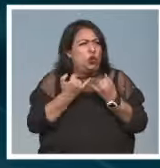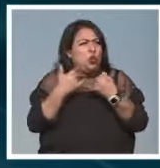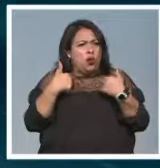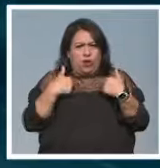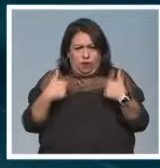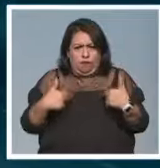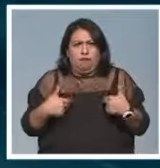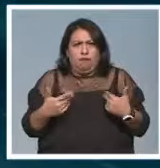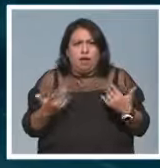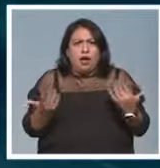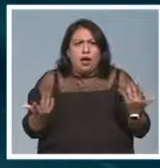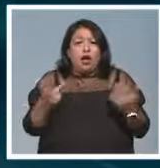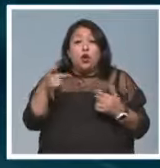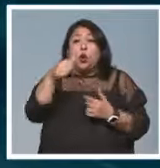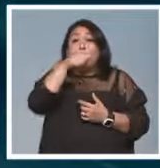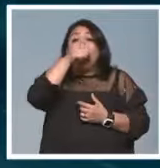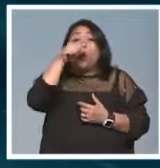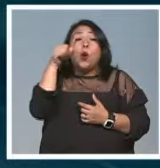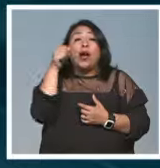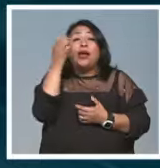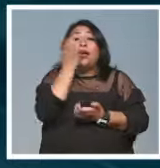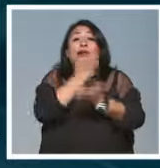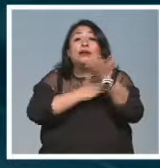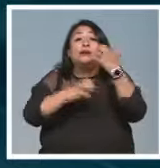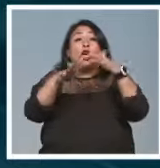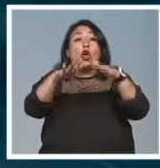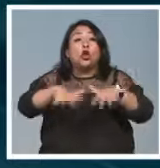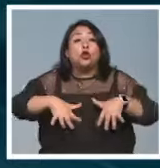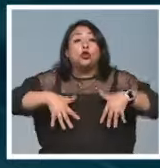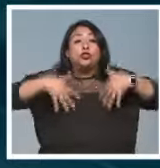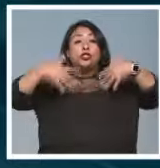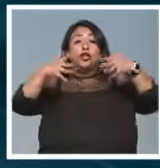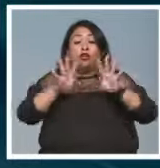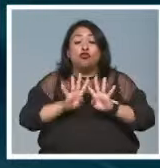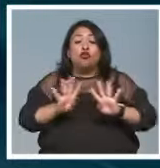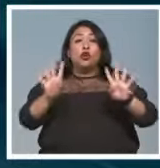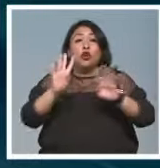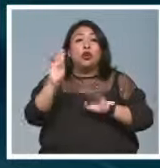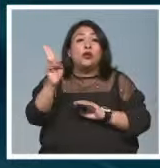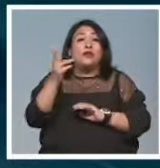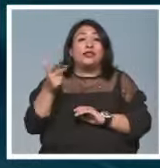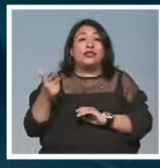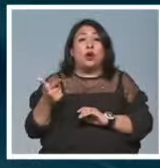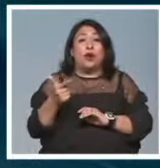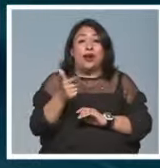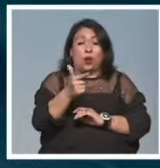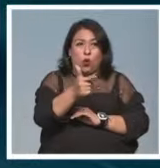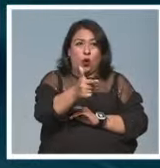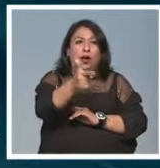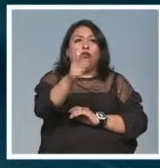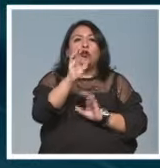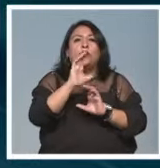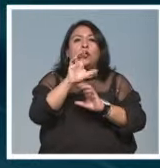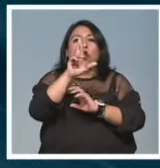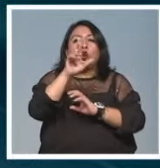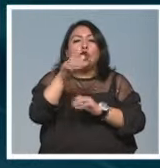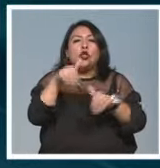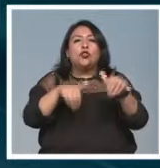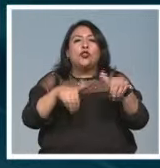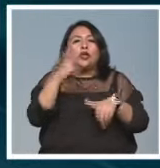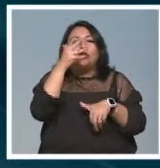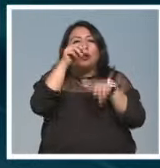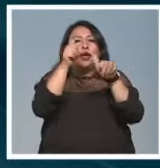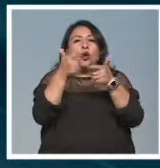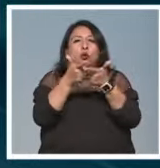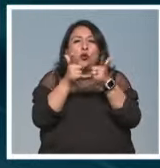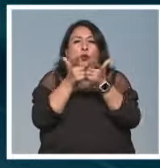hueso. El Juárez fue sede del ensayo para el concierto de la Orquesta Sinfónica de la Universidad de Guanajuato y el coro del Teatro de Bellas Artes de la